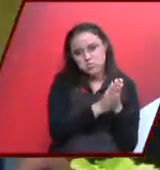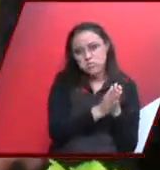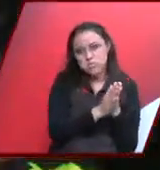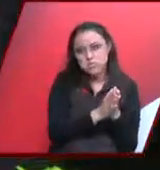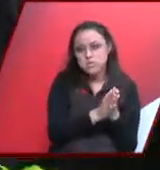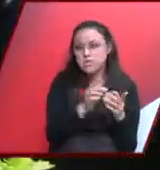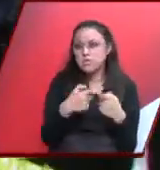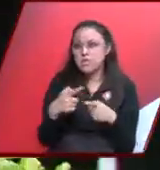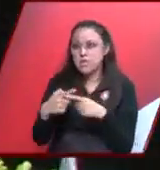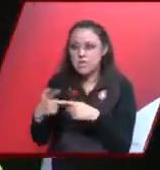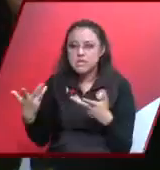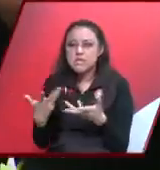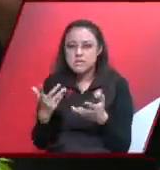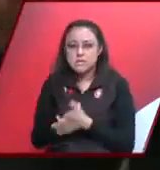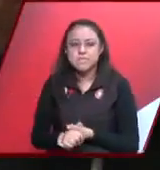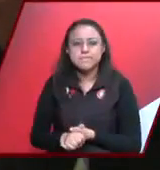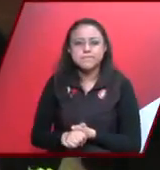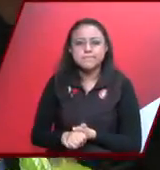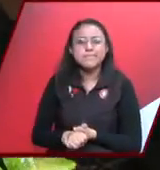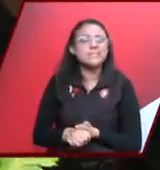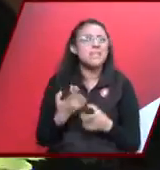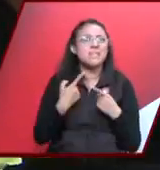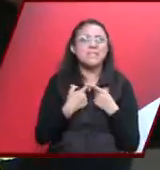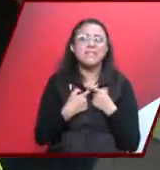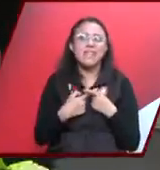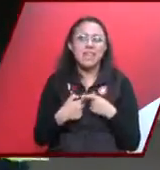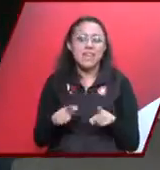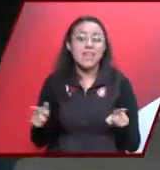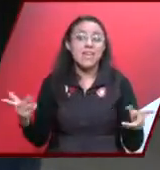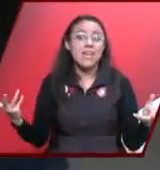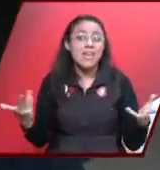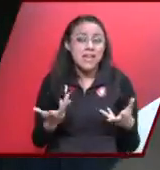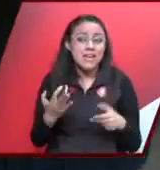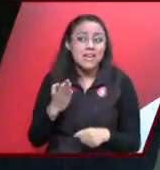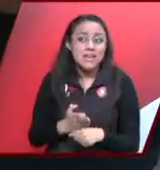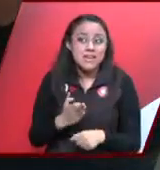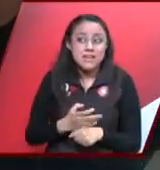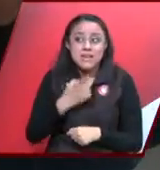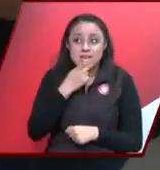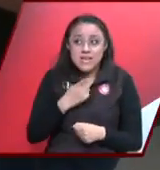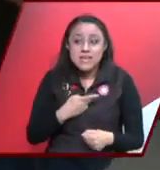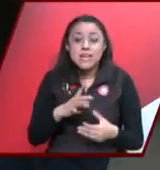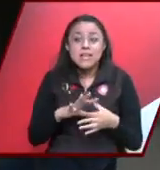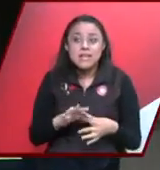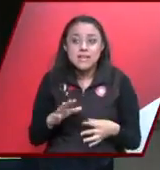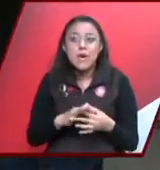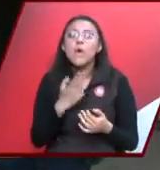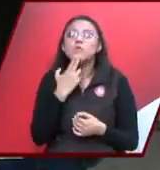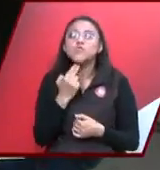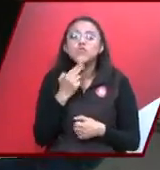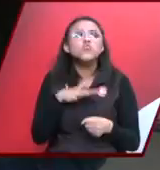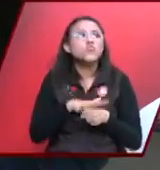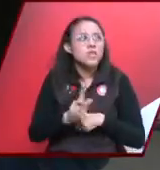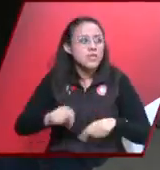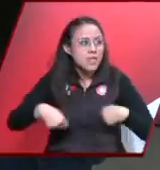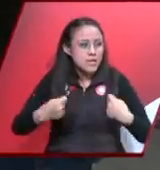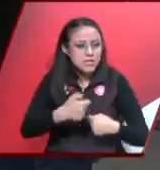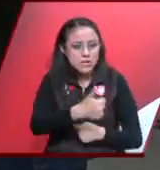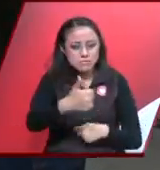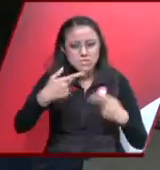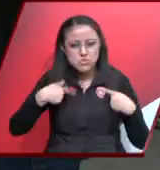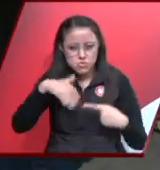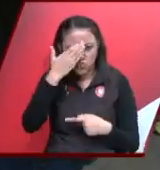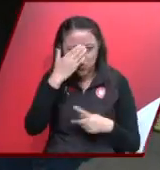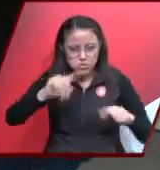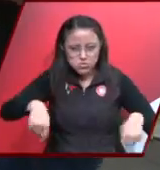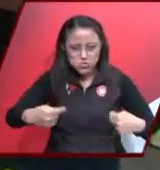aquí hacen de todo, ¿no, Calle? Tienen de todo. De todo, y es que precisamente nos van a platicar los sabores tradicionales, los que ya todo mundo